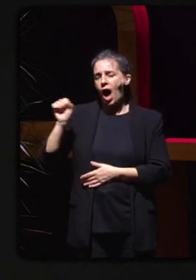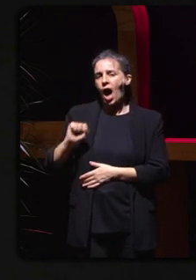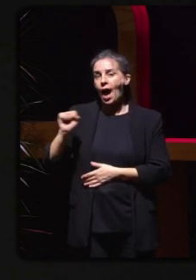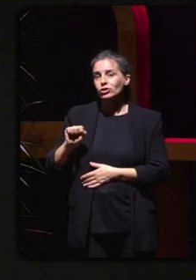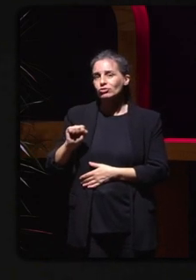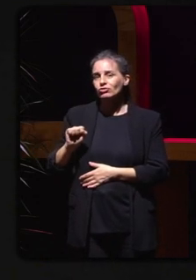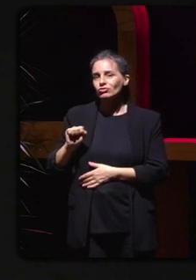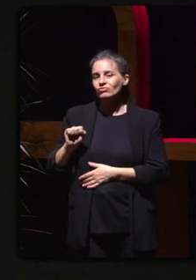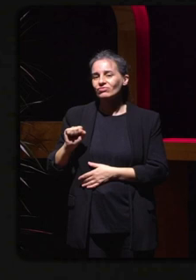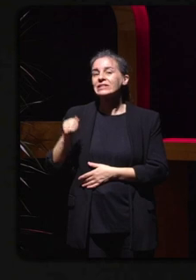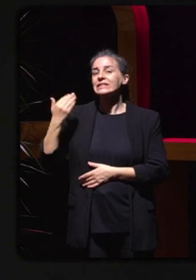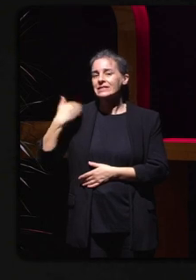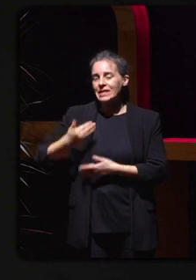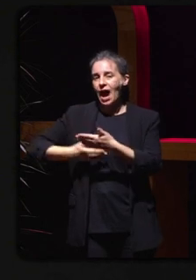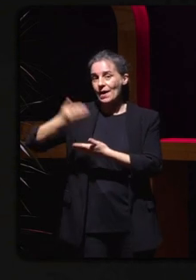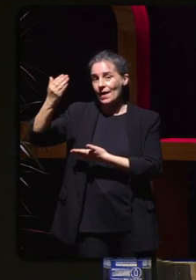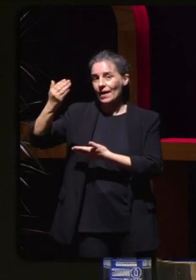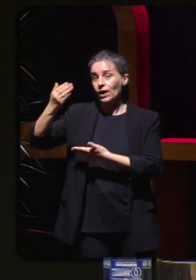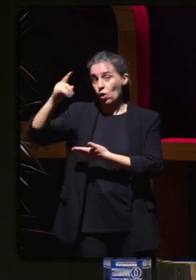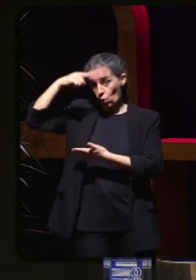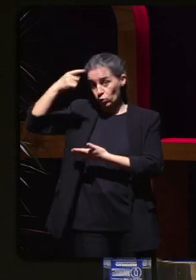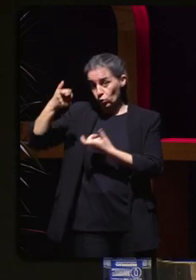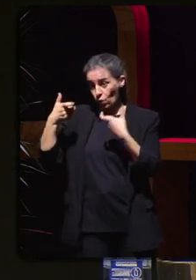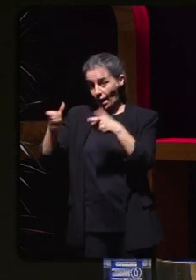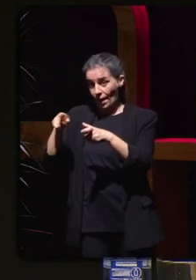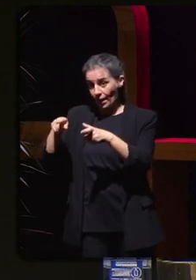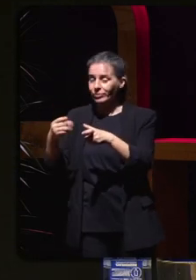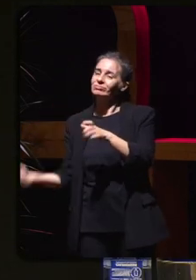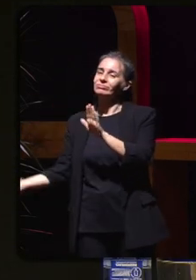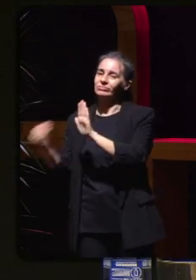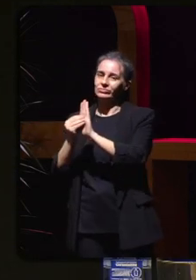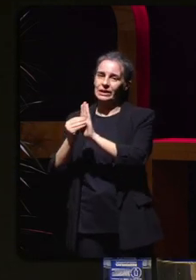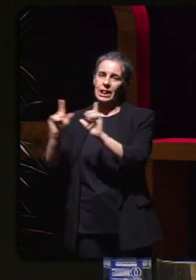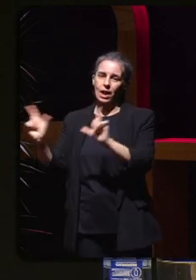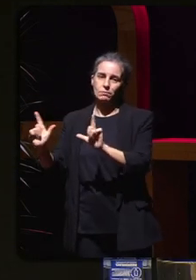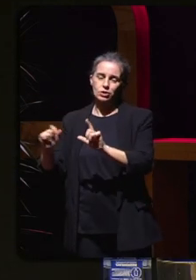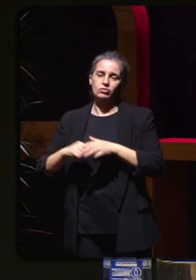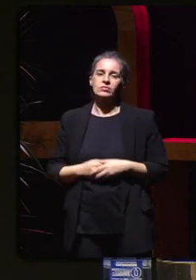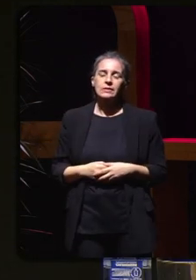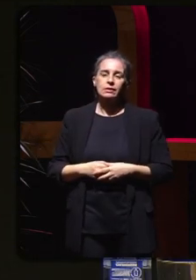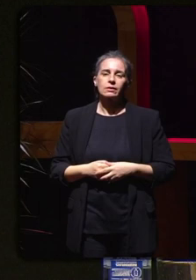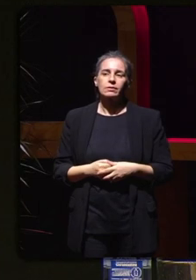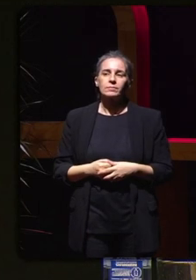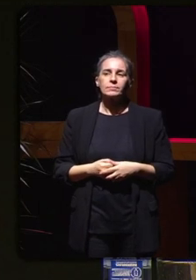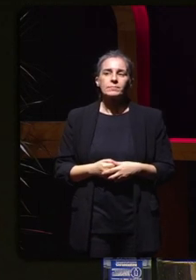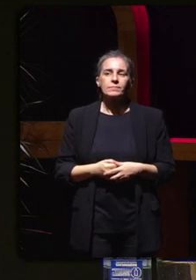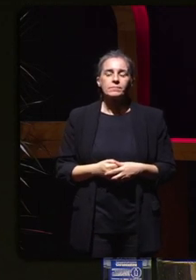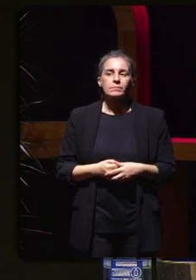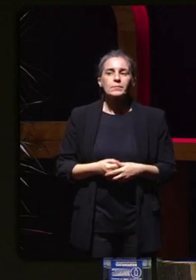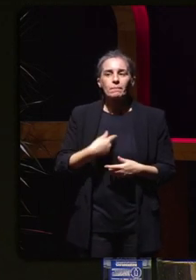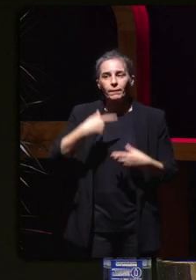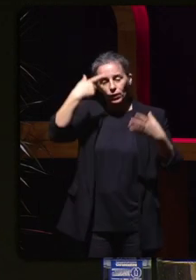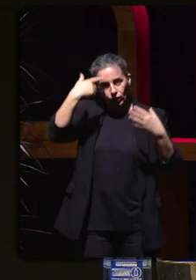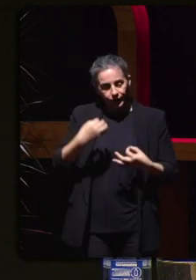ya forma parte de cultura que antes no formaba parte de cultura creo que es un buen